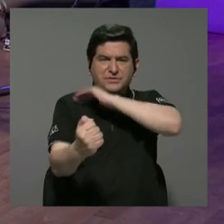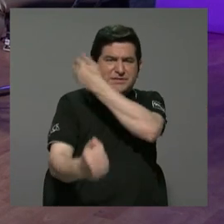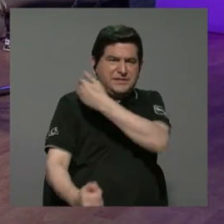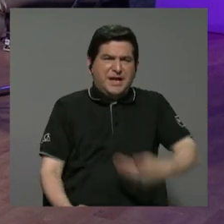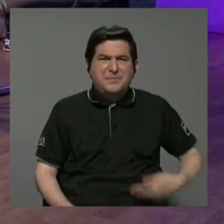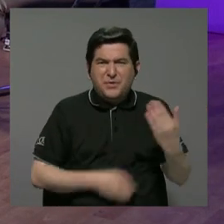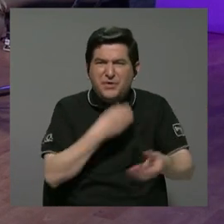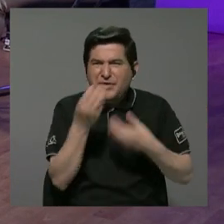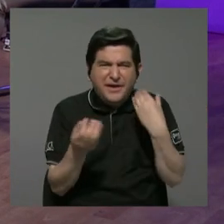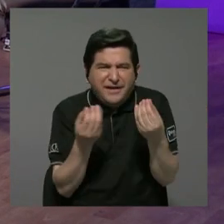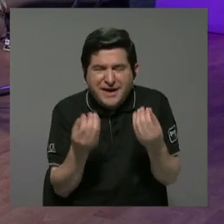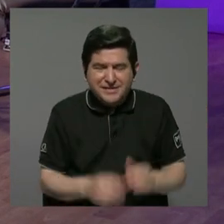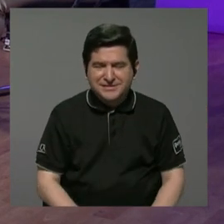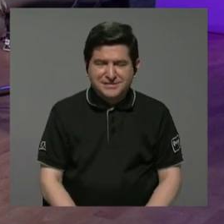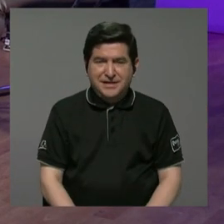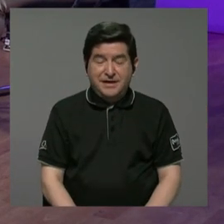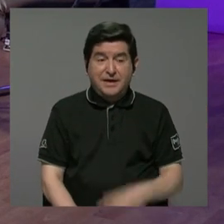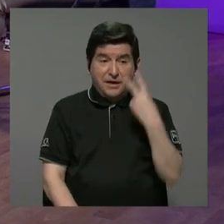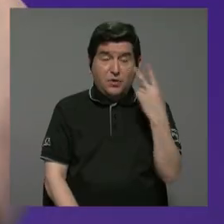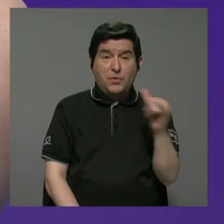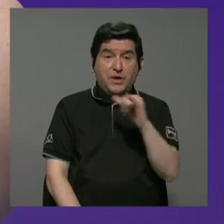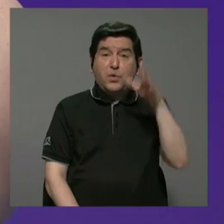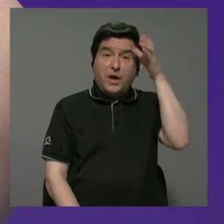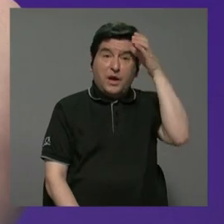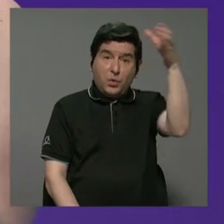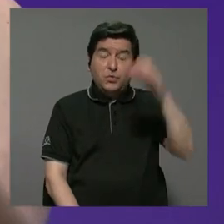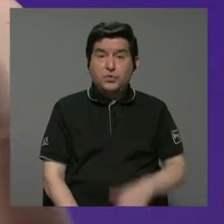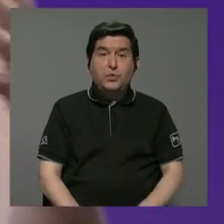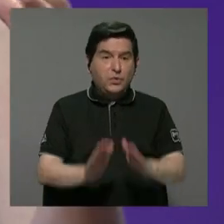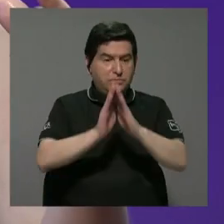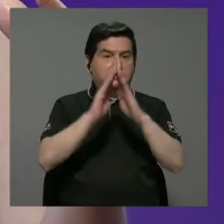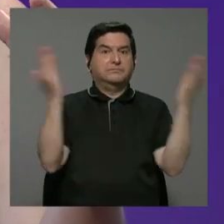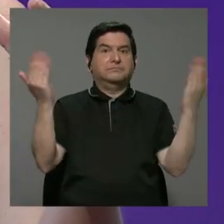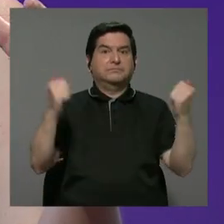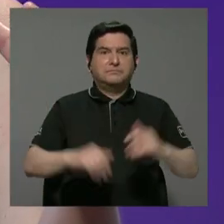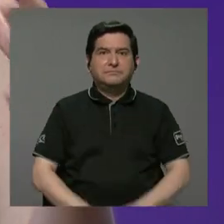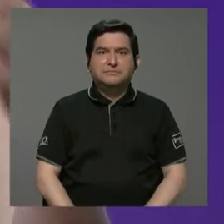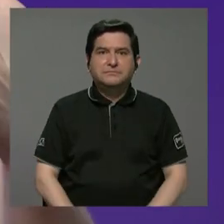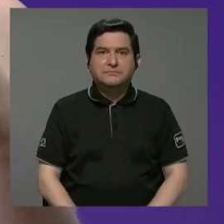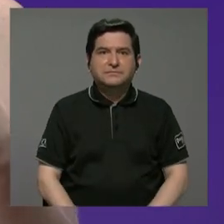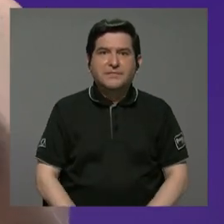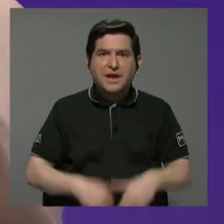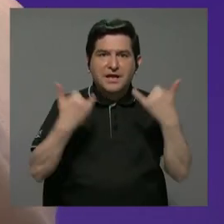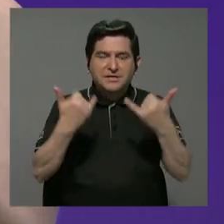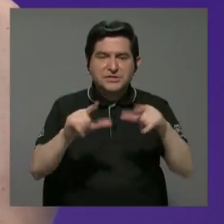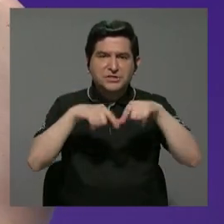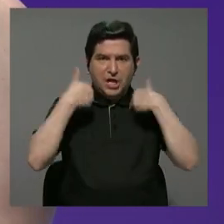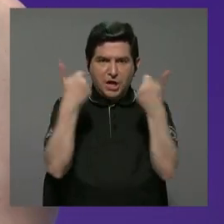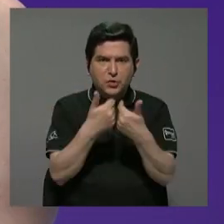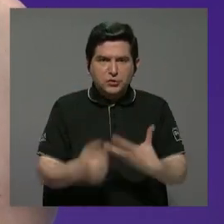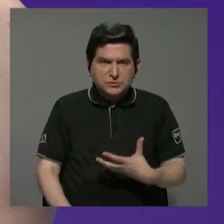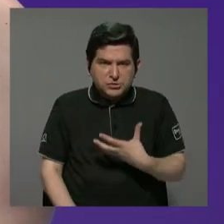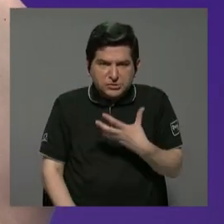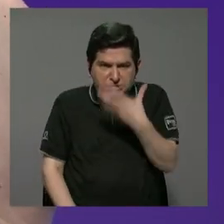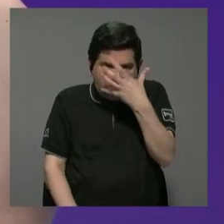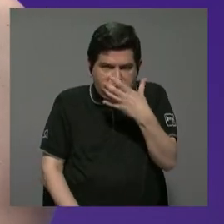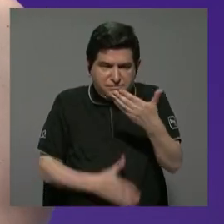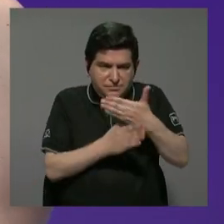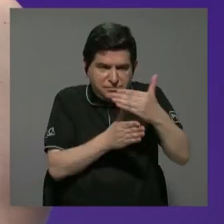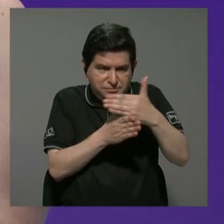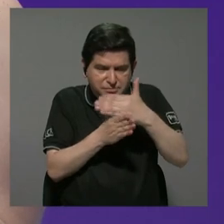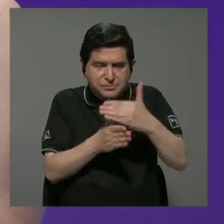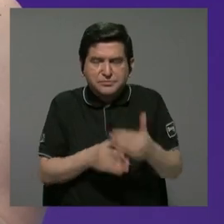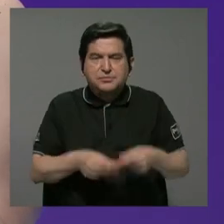termino acá, porque también lo vimos con Cultura, muy abiertamente. Sí. Ya los sectores están muy molestos con la distribución